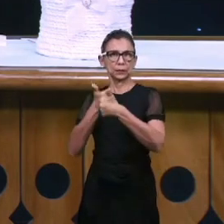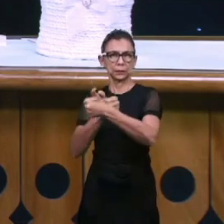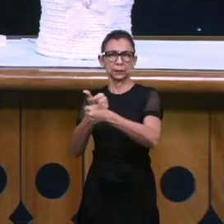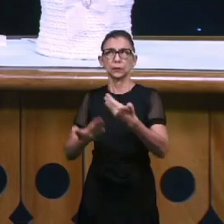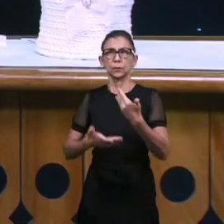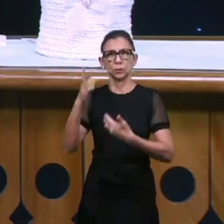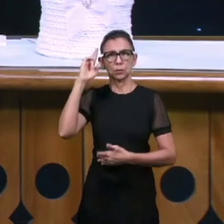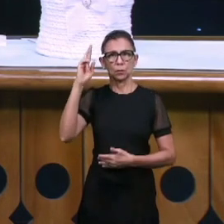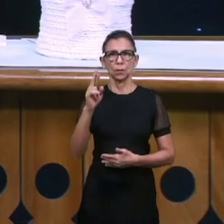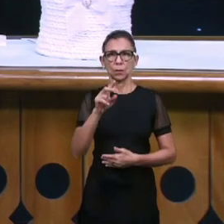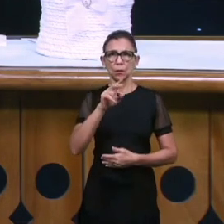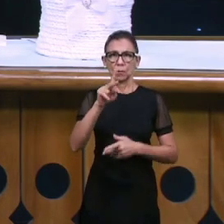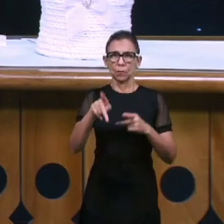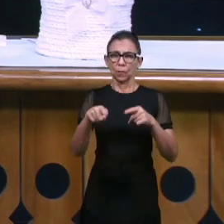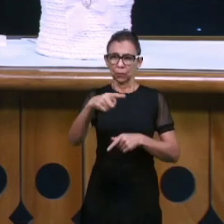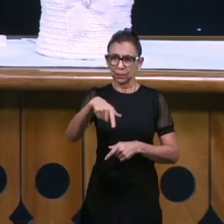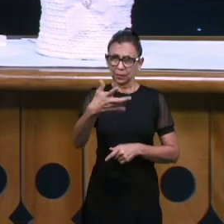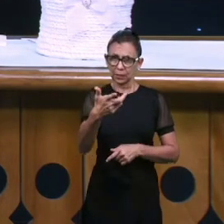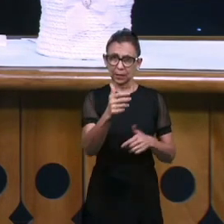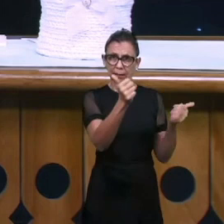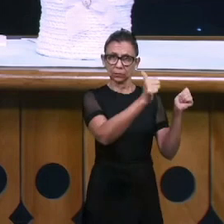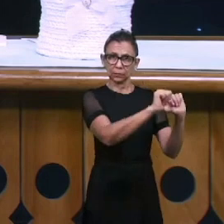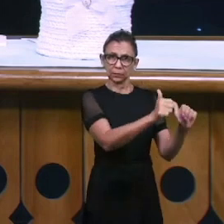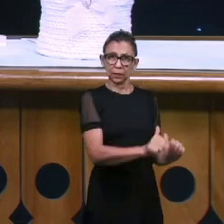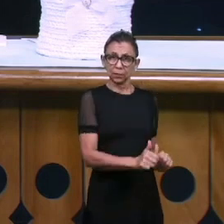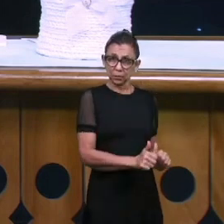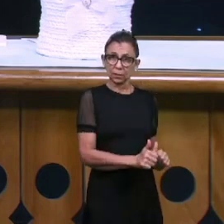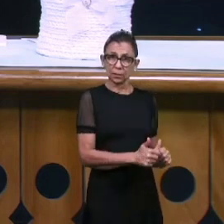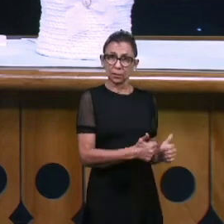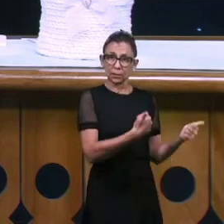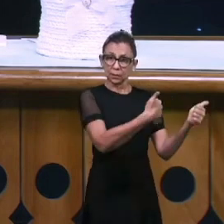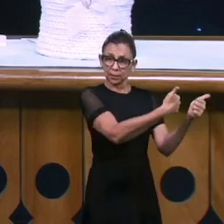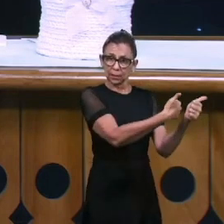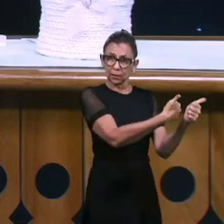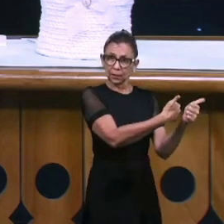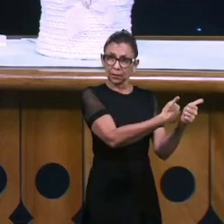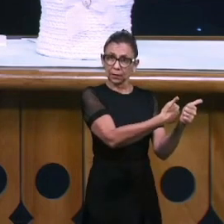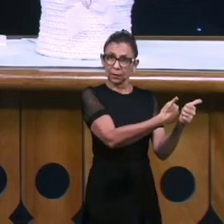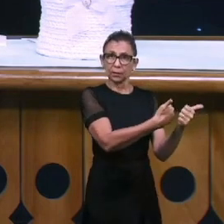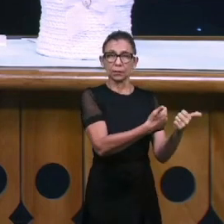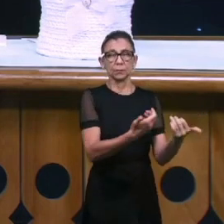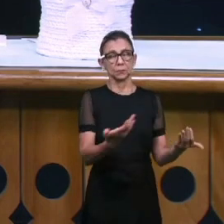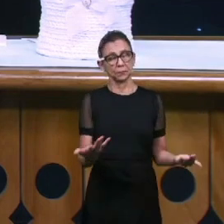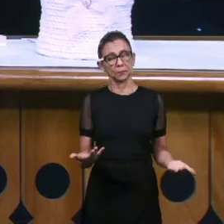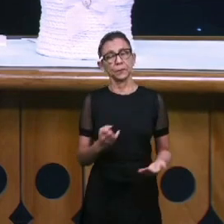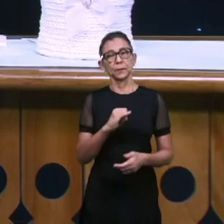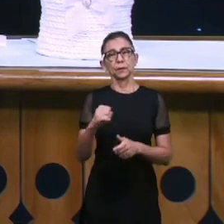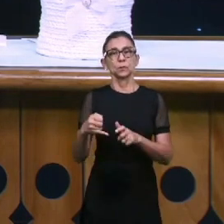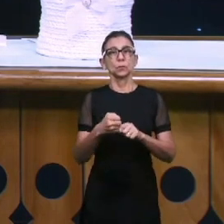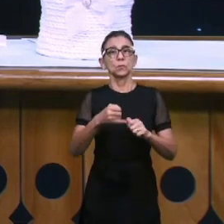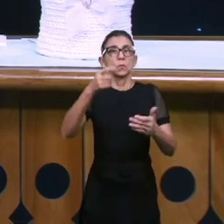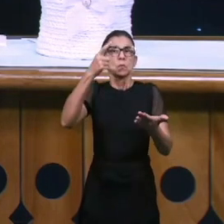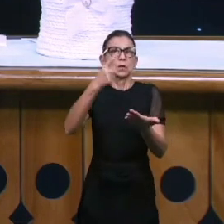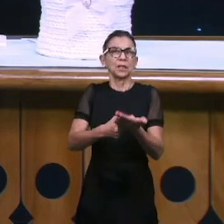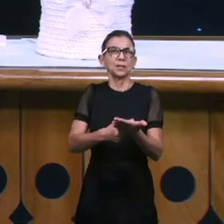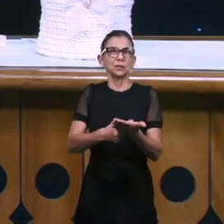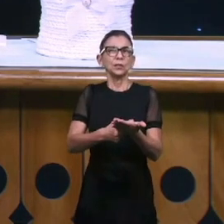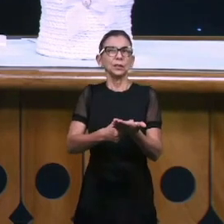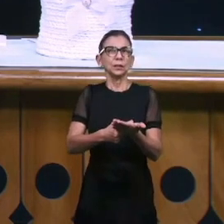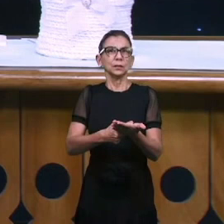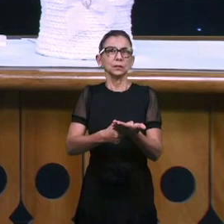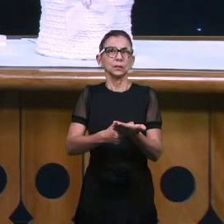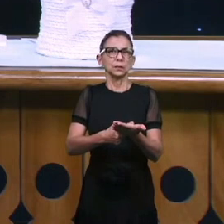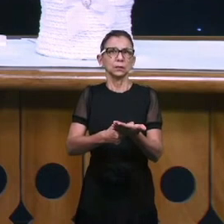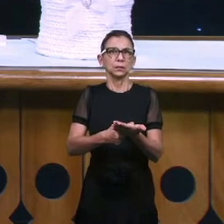¿Quieren quedarse con los dioses que están allí? Josué estaba definido. En este tiempo la obra del Espíritu, mis